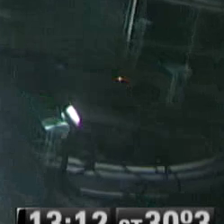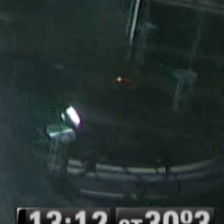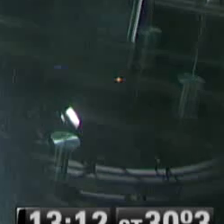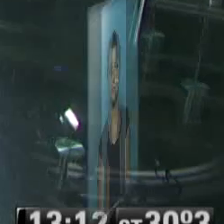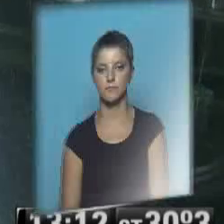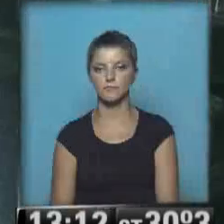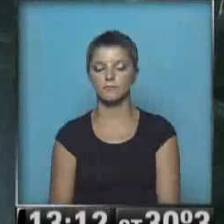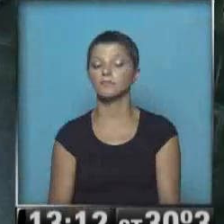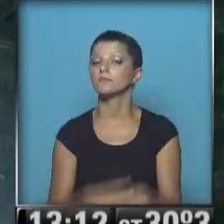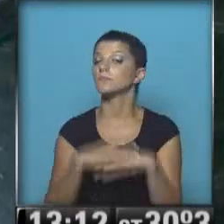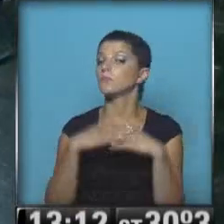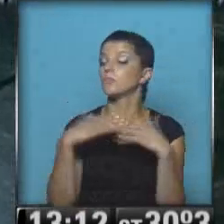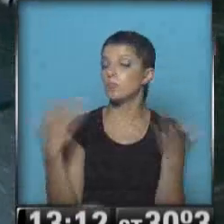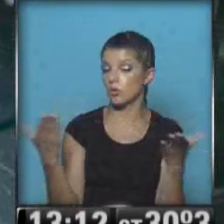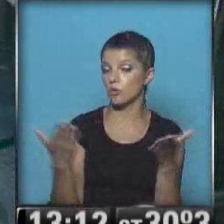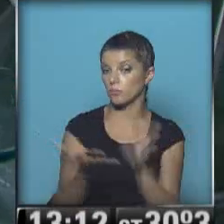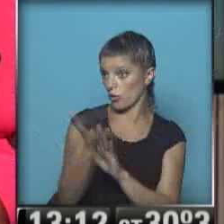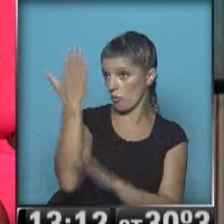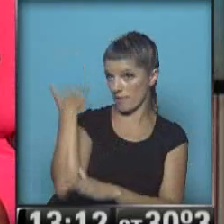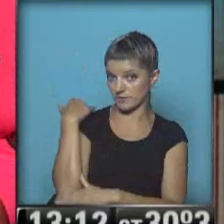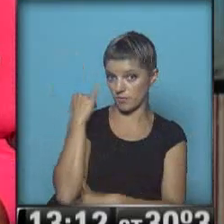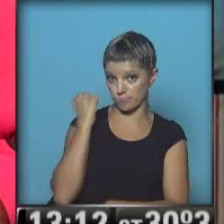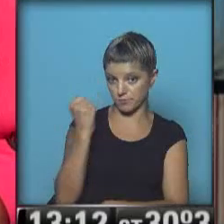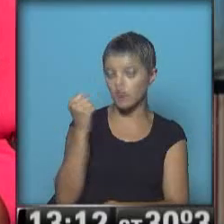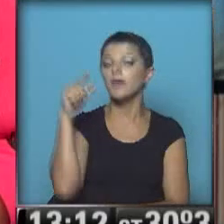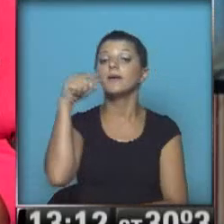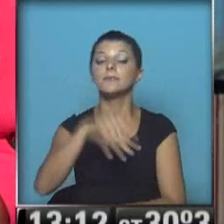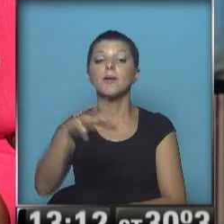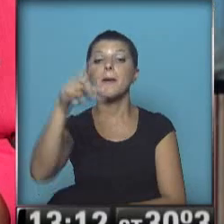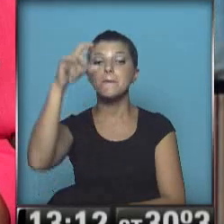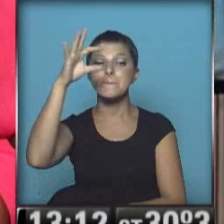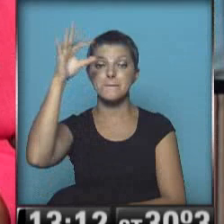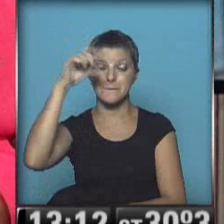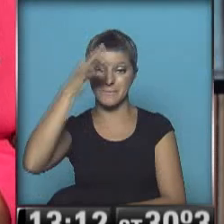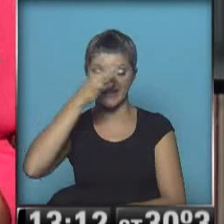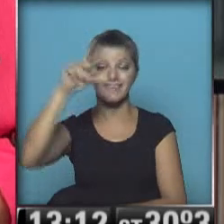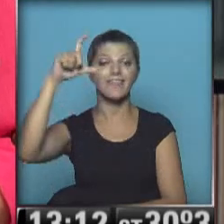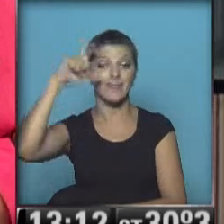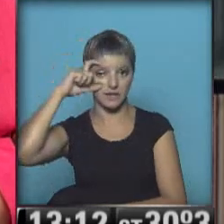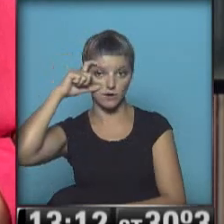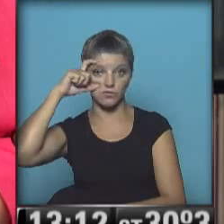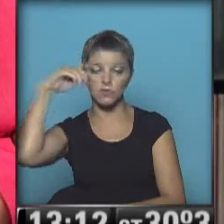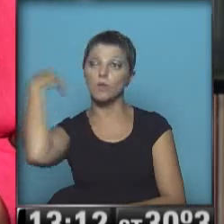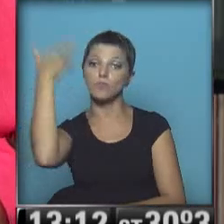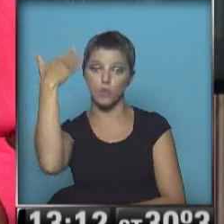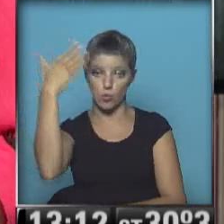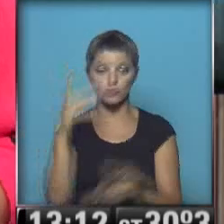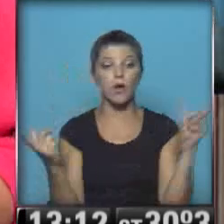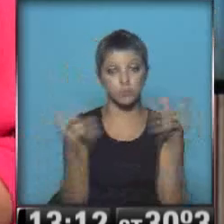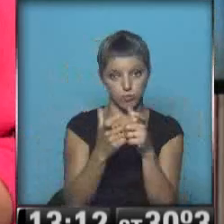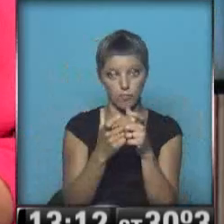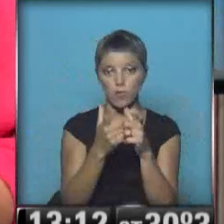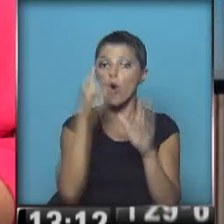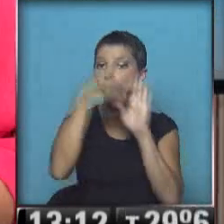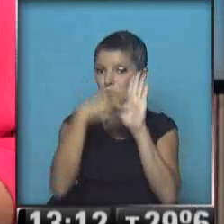bueno Eh como comentábamos al comienzo del programa el 20 de enero fue el discurso de la unión con varios puntos importantes pero el